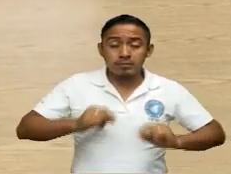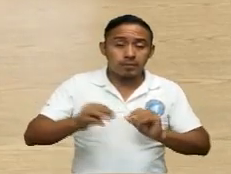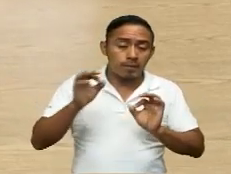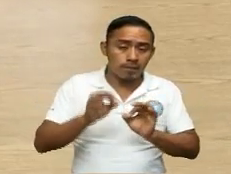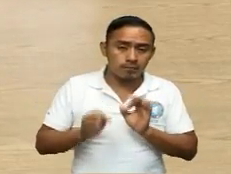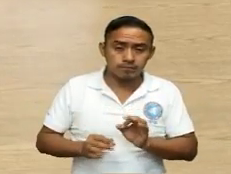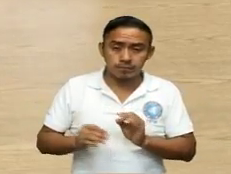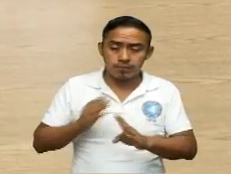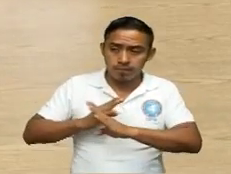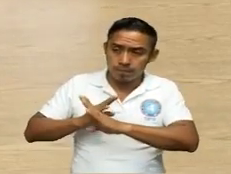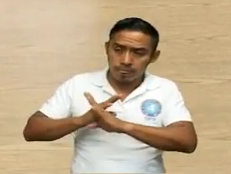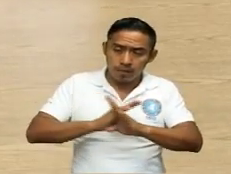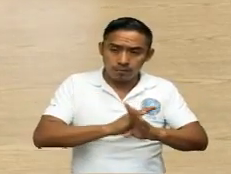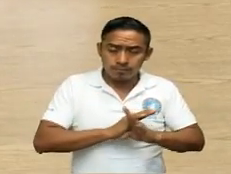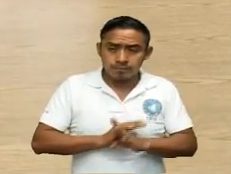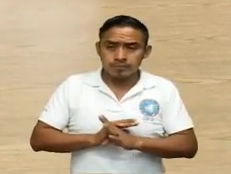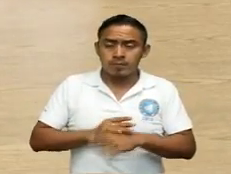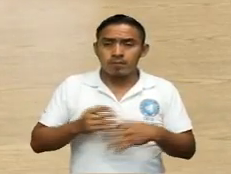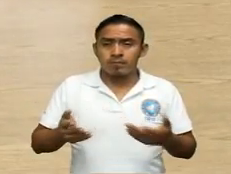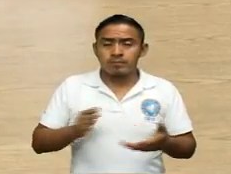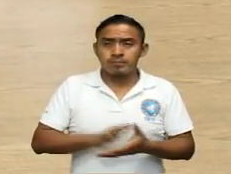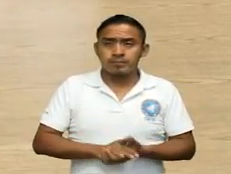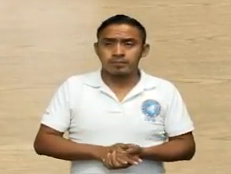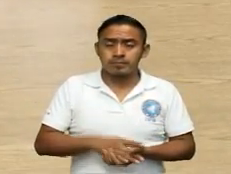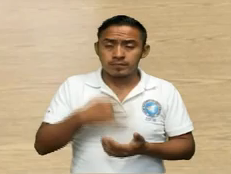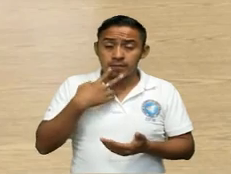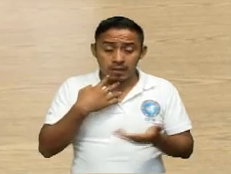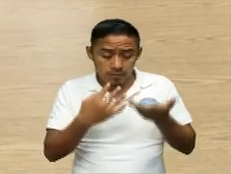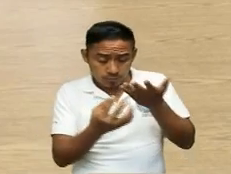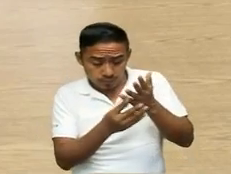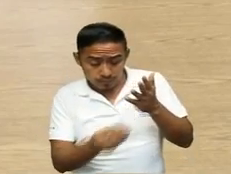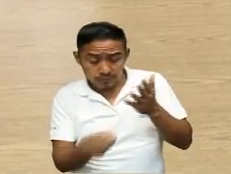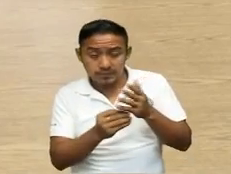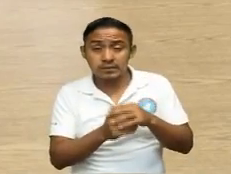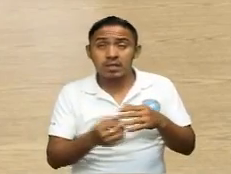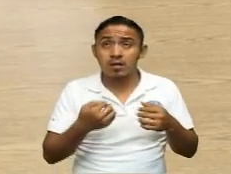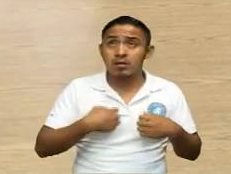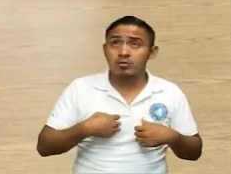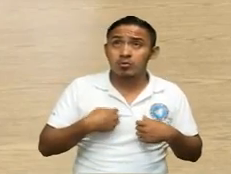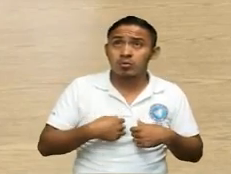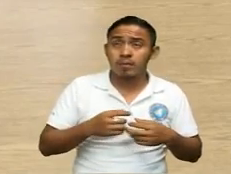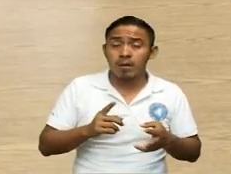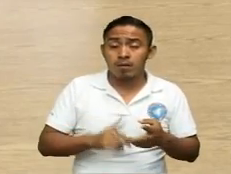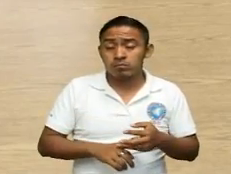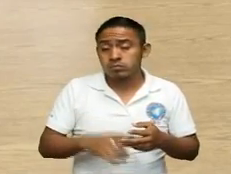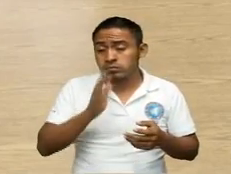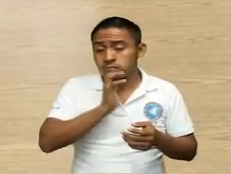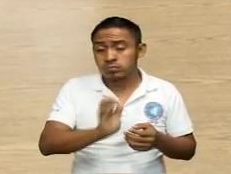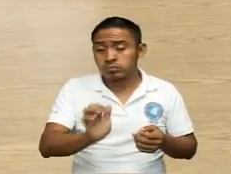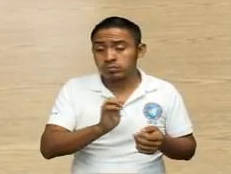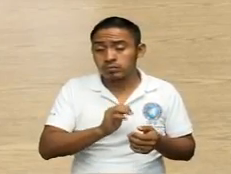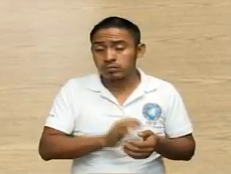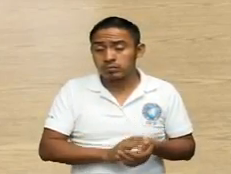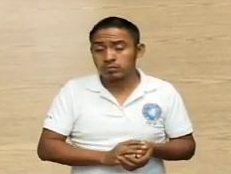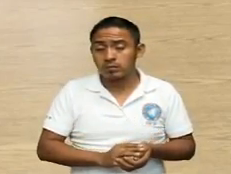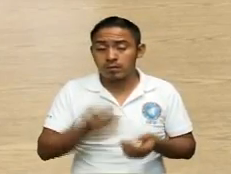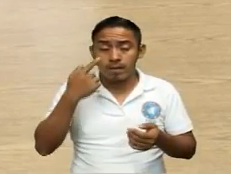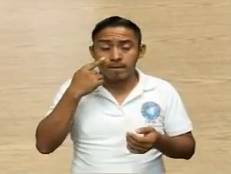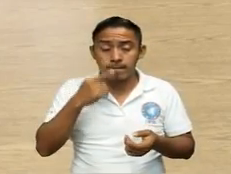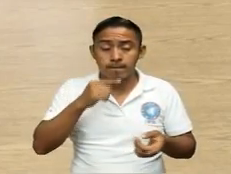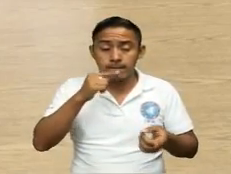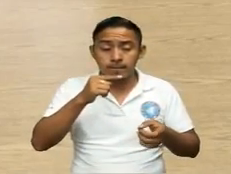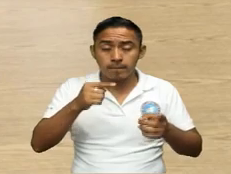que va a hacer es proteger que no manche la cama y no manche la ropa desde que no chinea. Pero hay que estarle recambiando el pañal